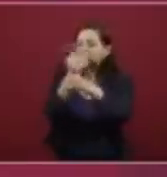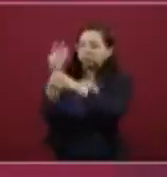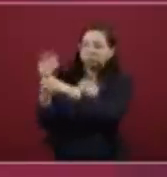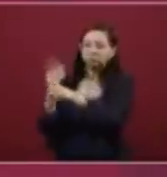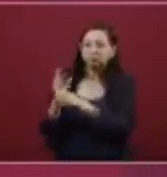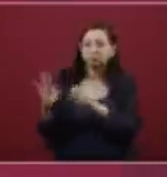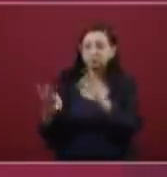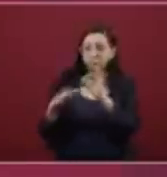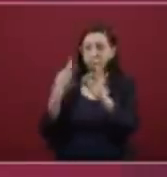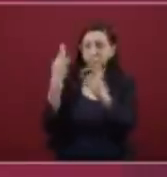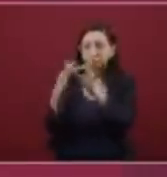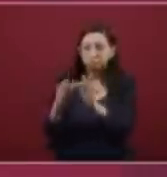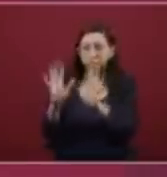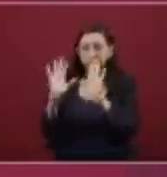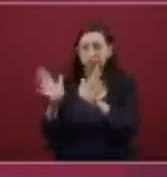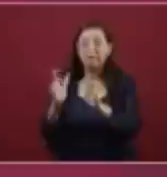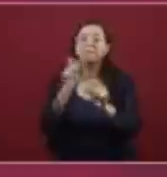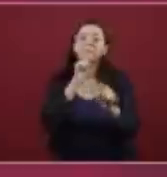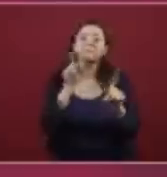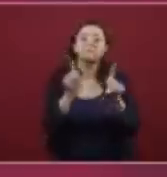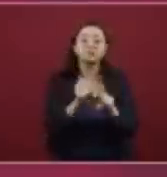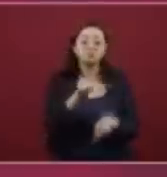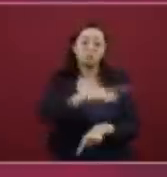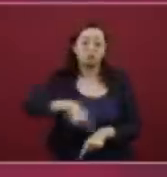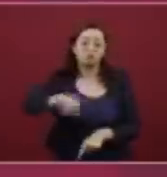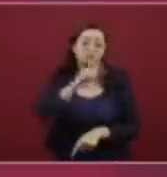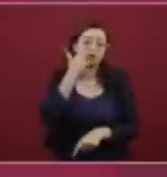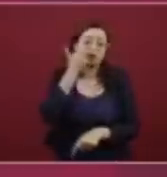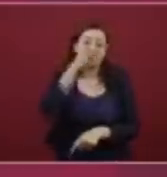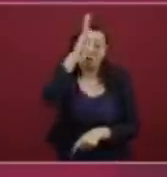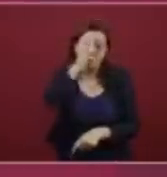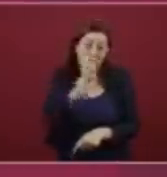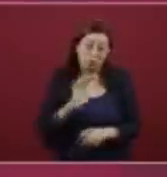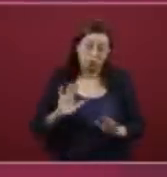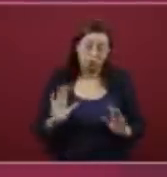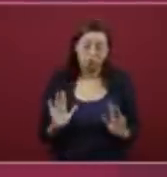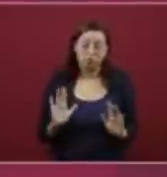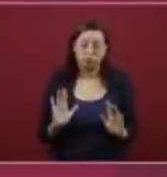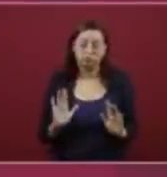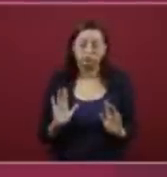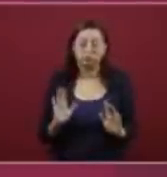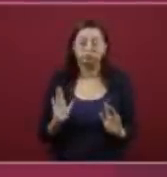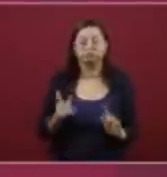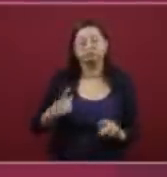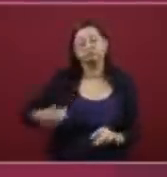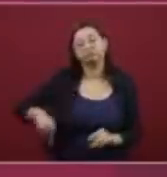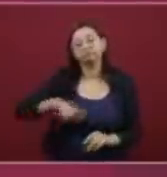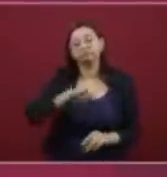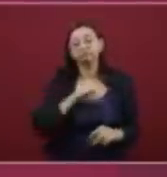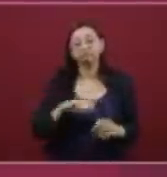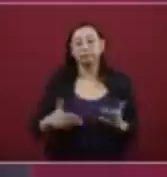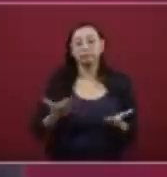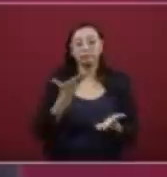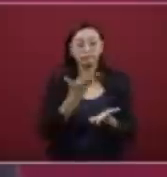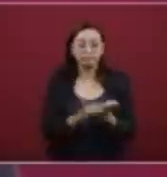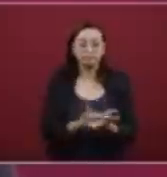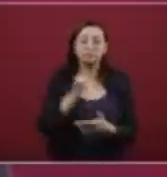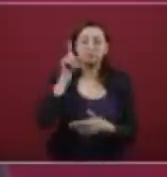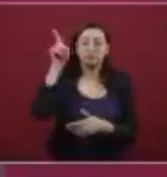que estén de acuerdo, porque es voluntario. Es ofrecerles que van a